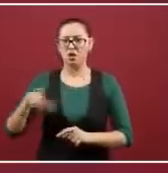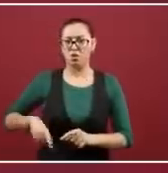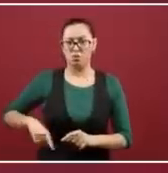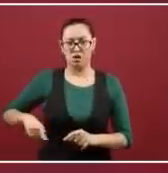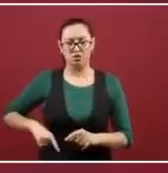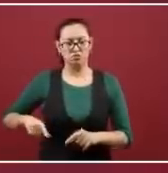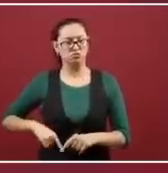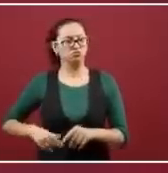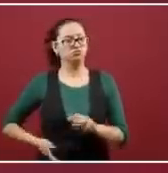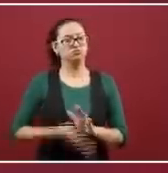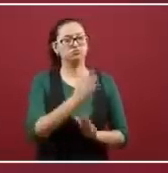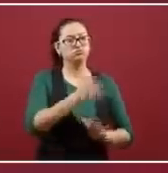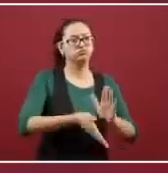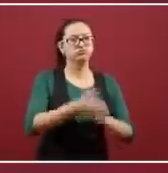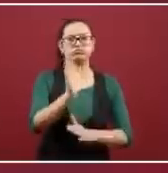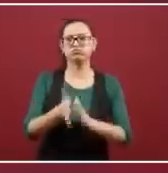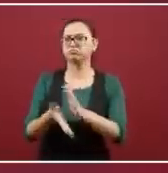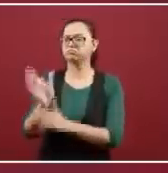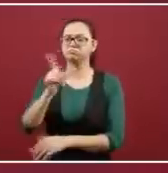públicos.